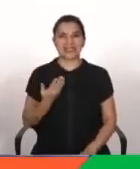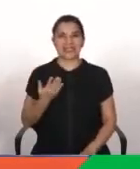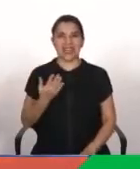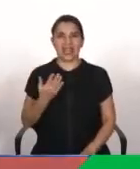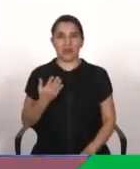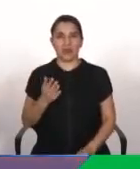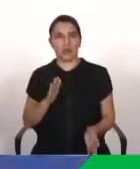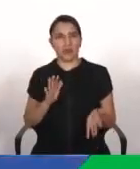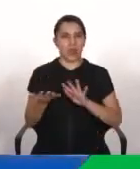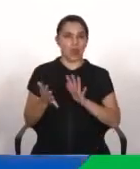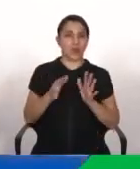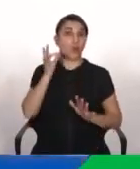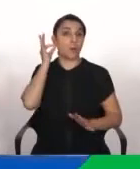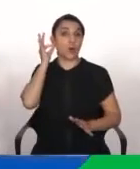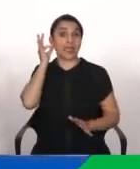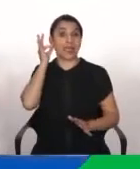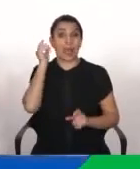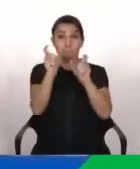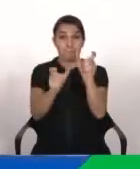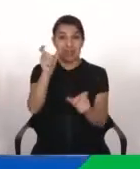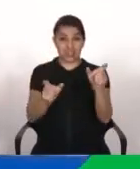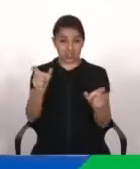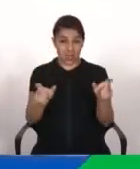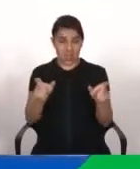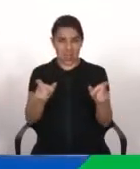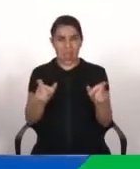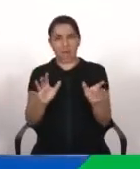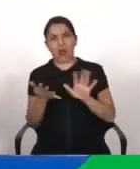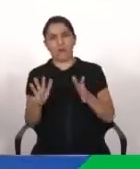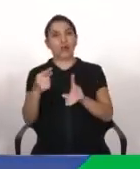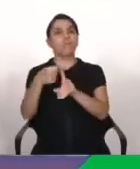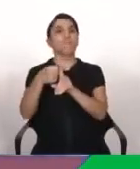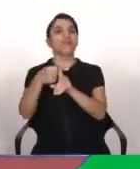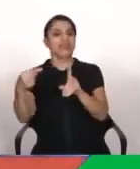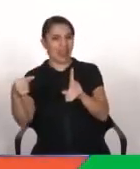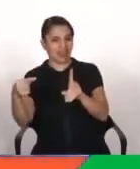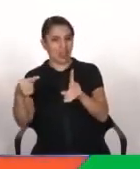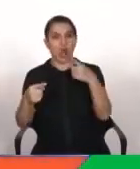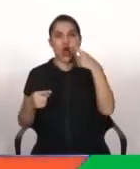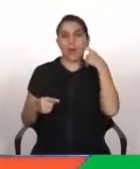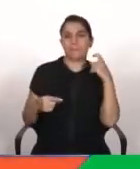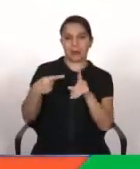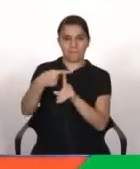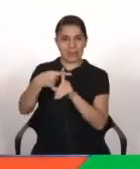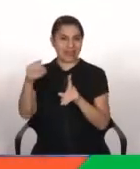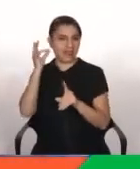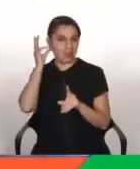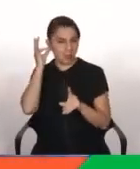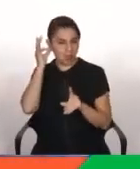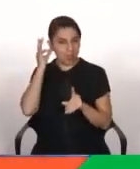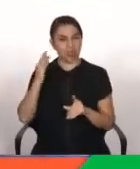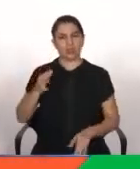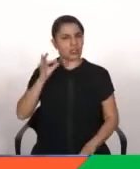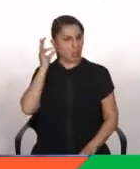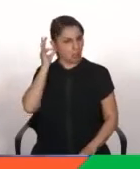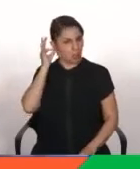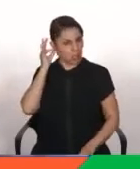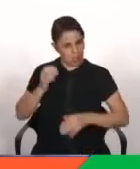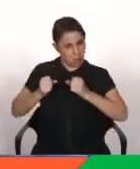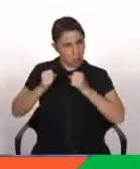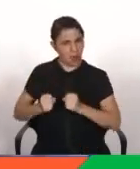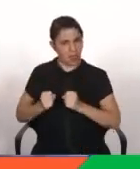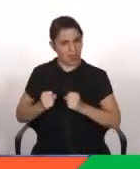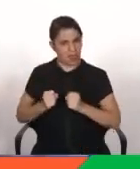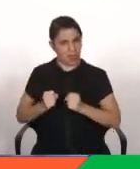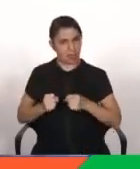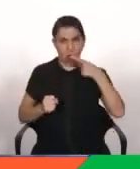la mitad de la población, entonces en el área que sea, sabiendo que las mujeres son igual de capaces que los hombres en todas las distintas áreas